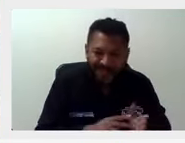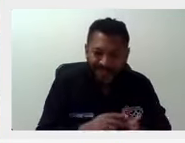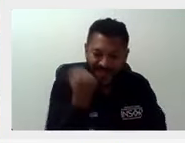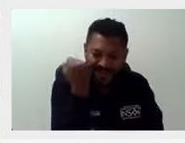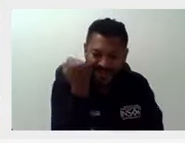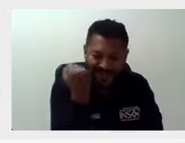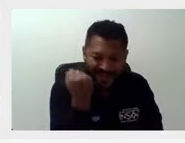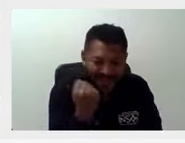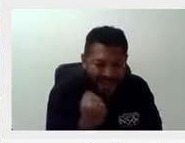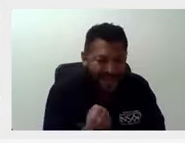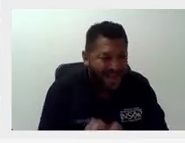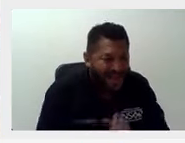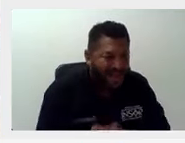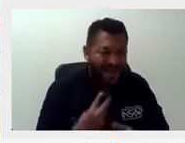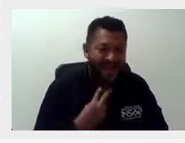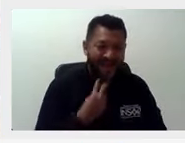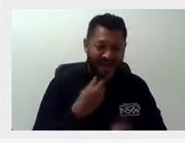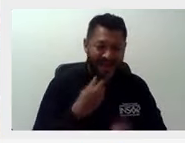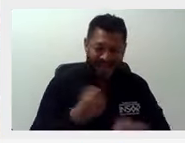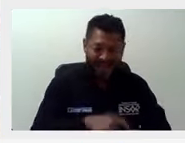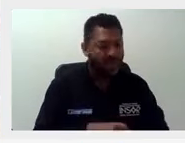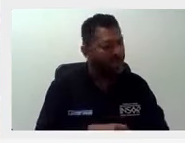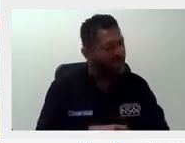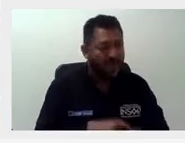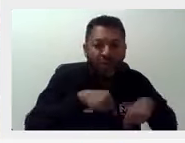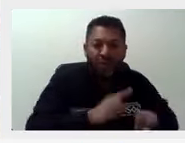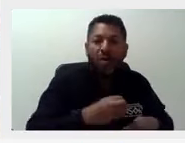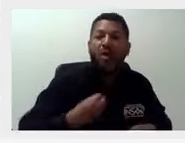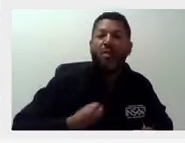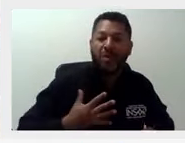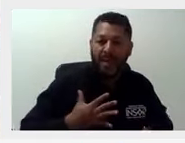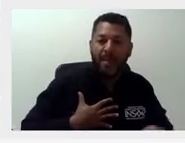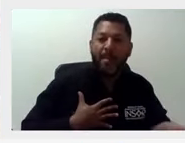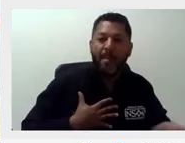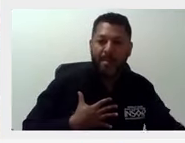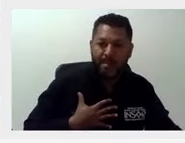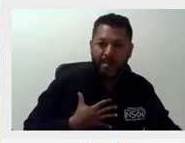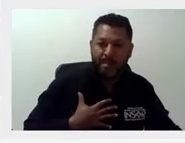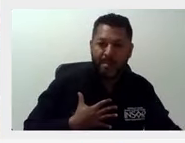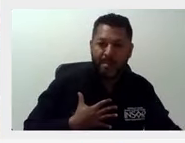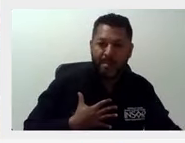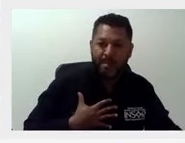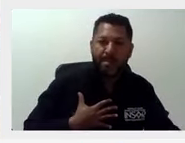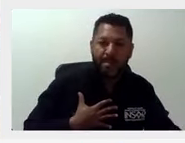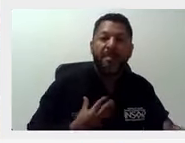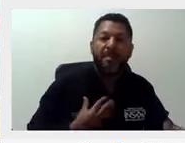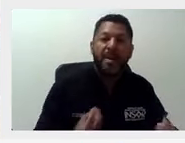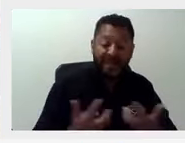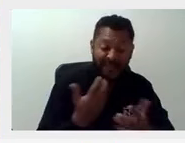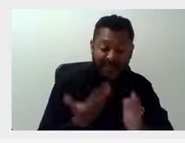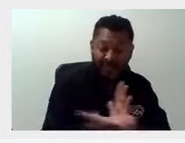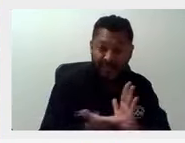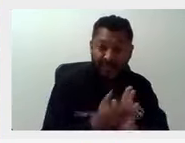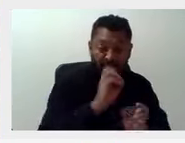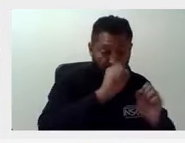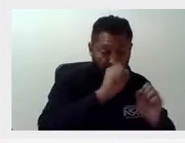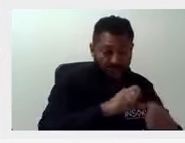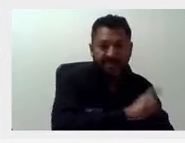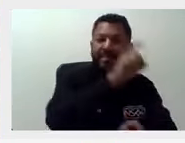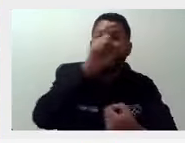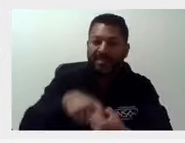oportunidad también para estos chicos que no han logrado acceder al sistema educativo y que se pueden beneficiar de todas